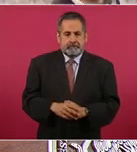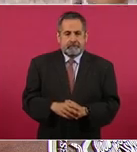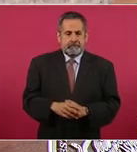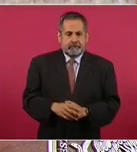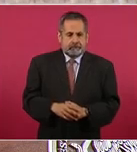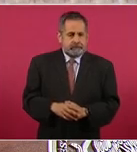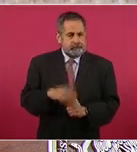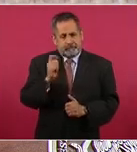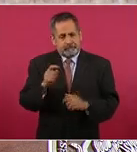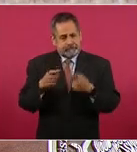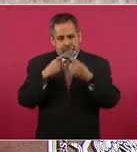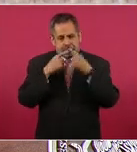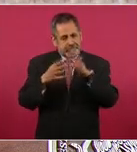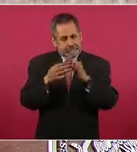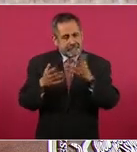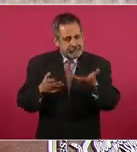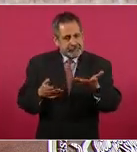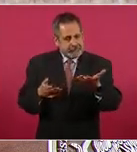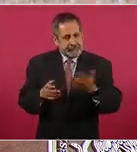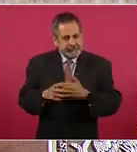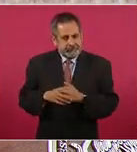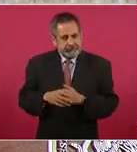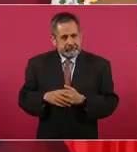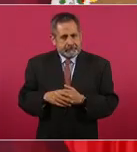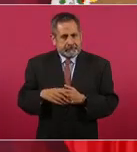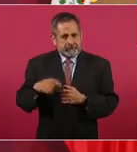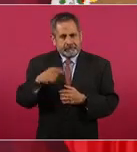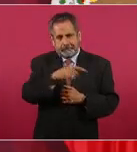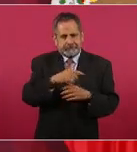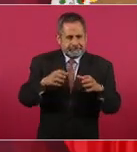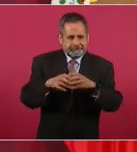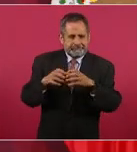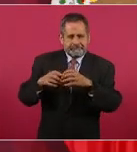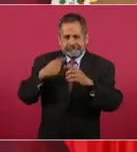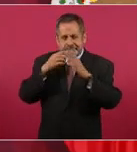estamos hablando esto de Assange,